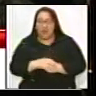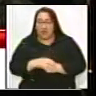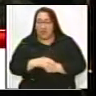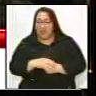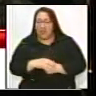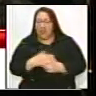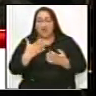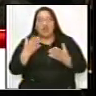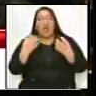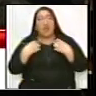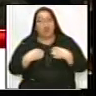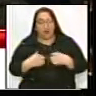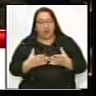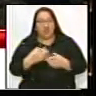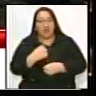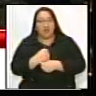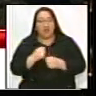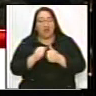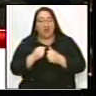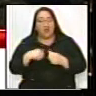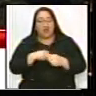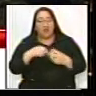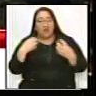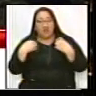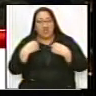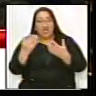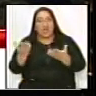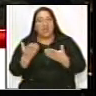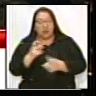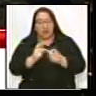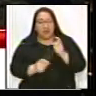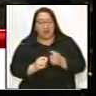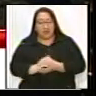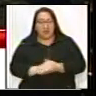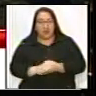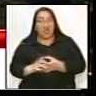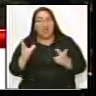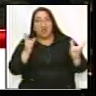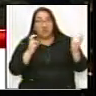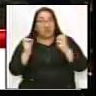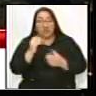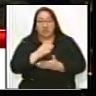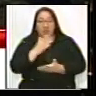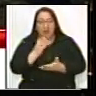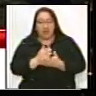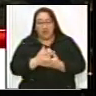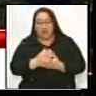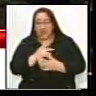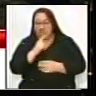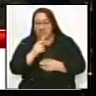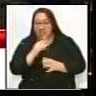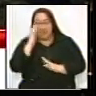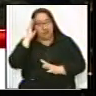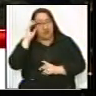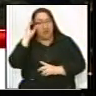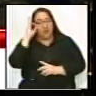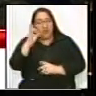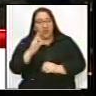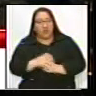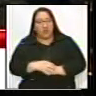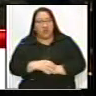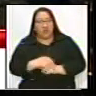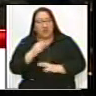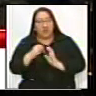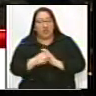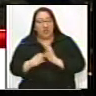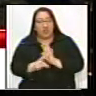carrera de Derecho. Trabaja en nuestro despacho, recibe a los ciudadanos, escucha los problemas, está proyectando proyectos